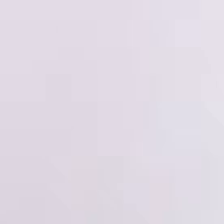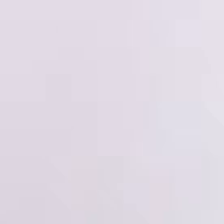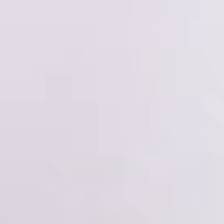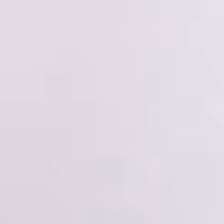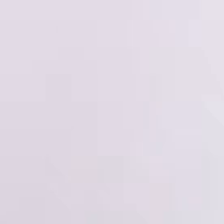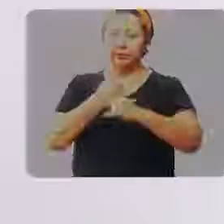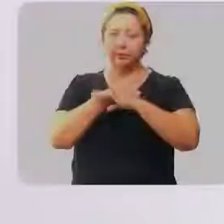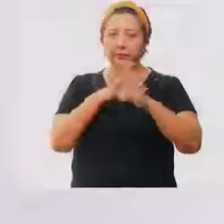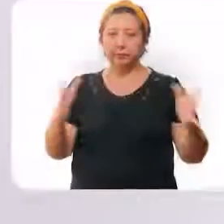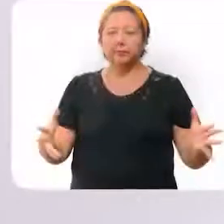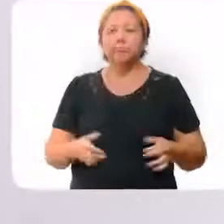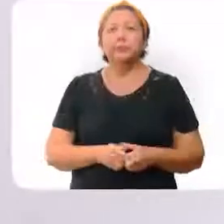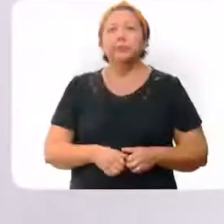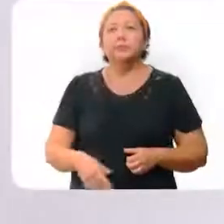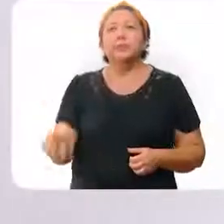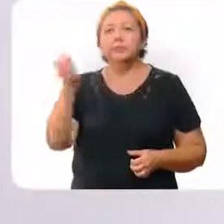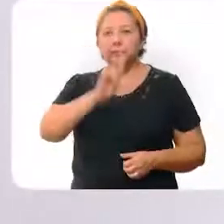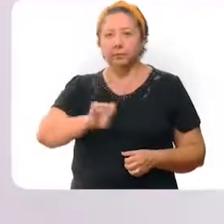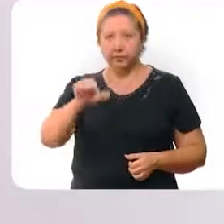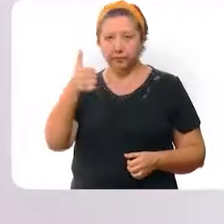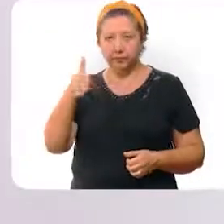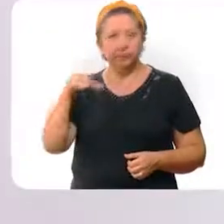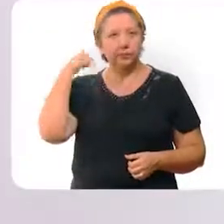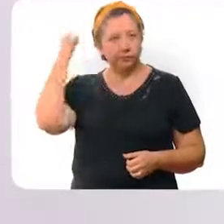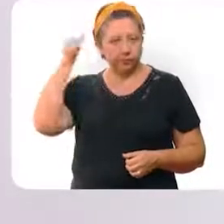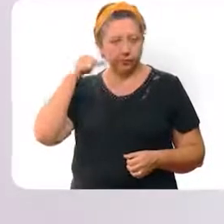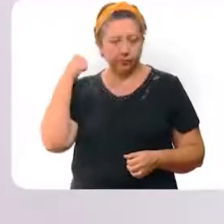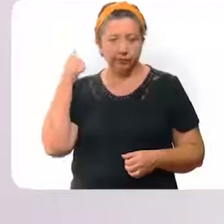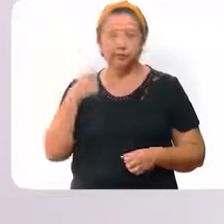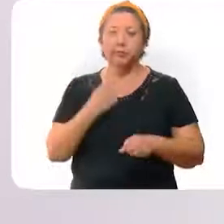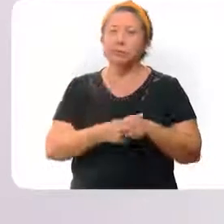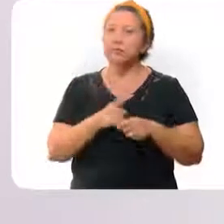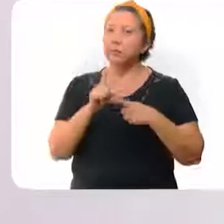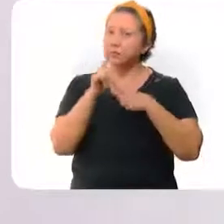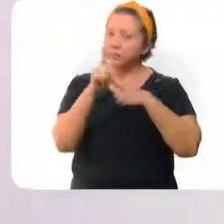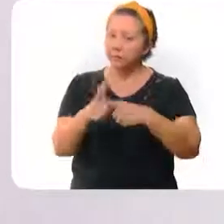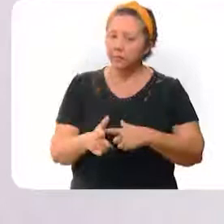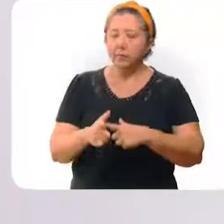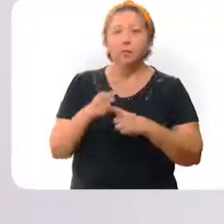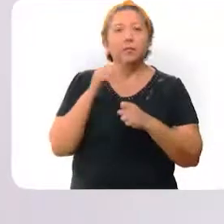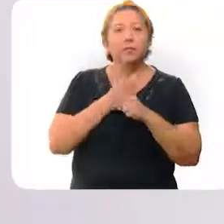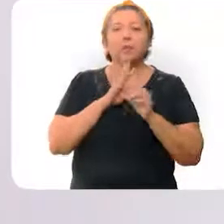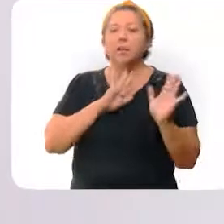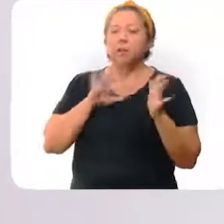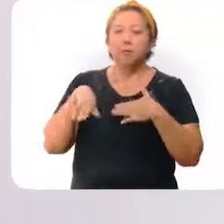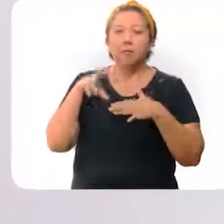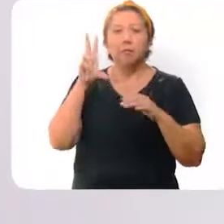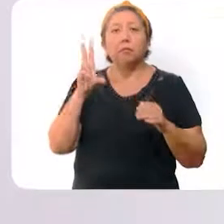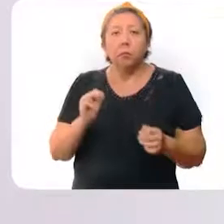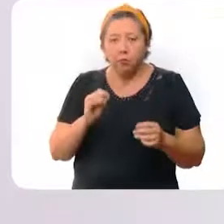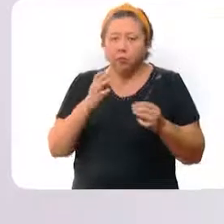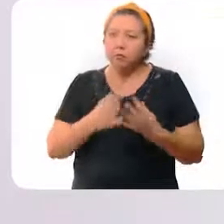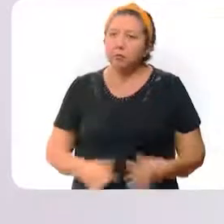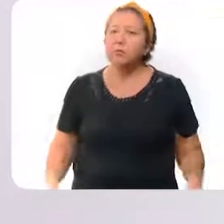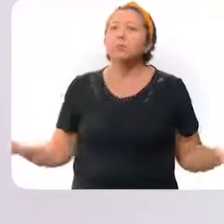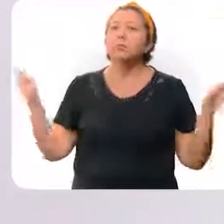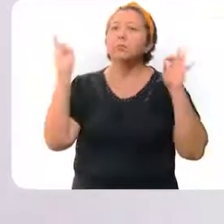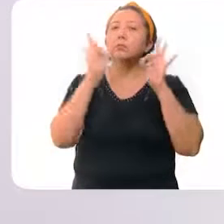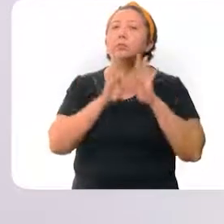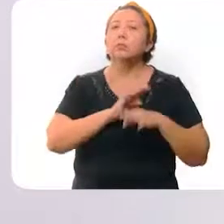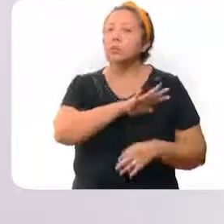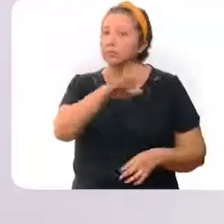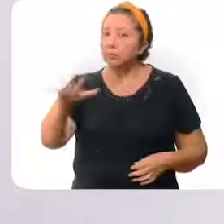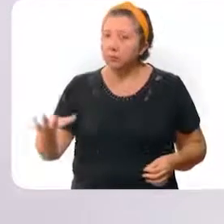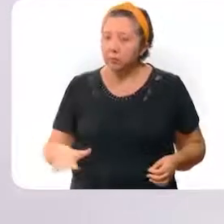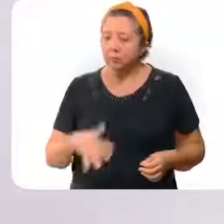Buenas tardes. Este es el parte médico de este domingo 11 de abril. La pandemia sigue y no es momento de bajar la guardia. Es muy importante que todos,